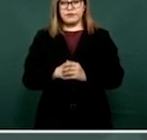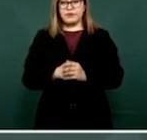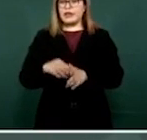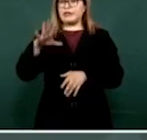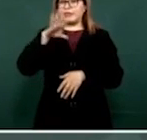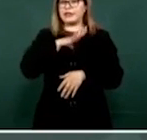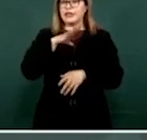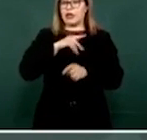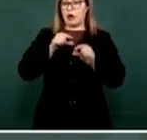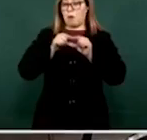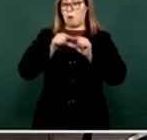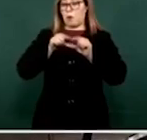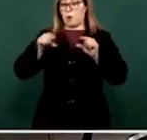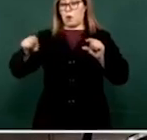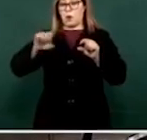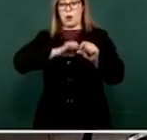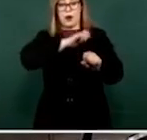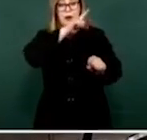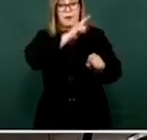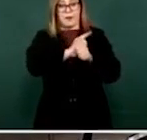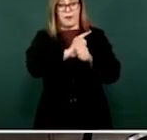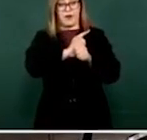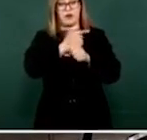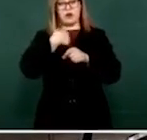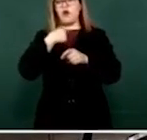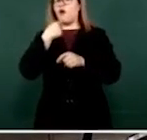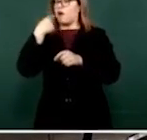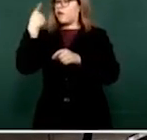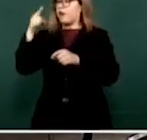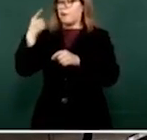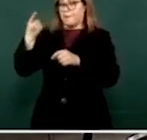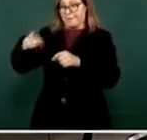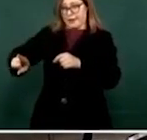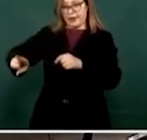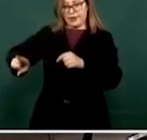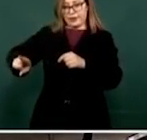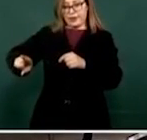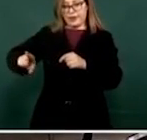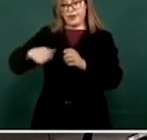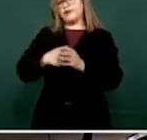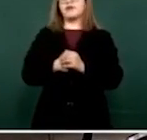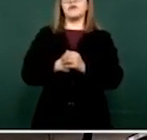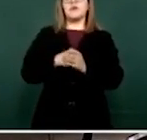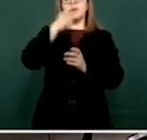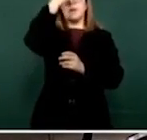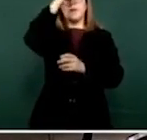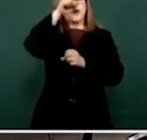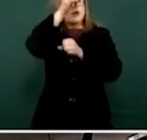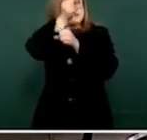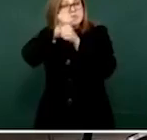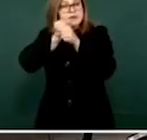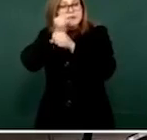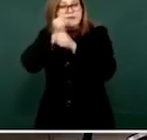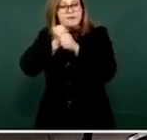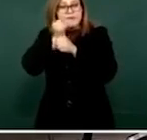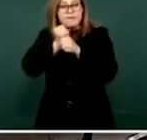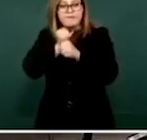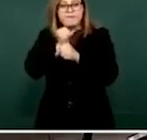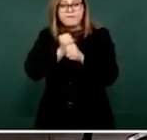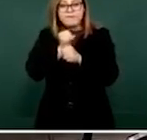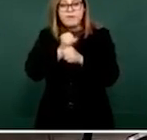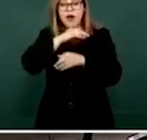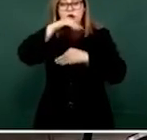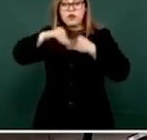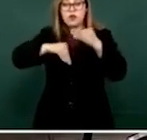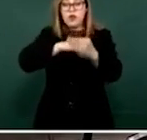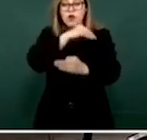poniendo una cláusula, acabo de dar instrucciones para eso, de que se investigue a las